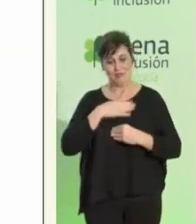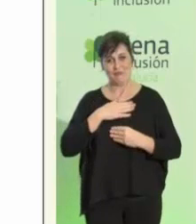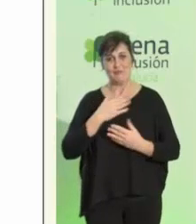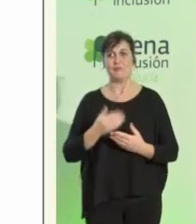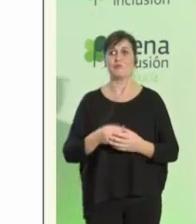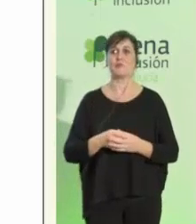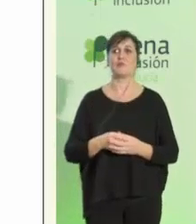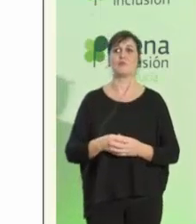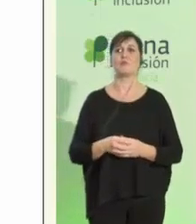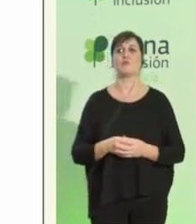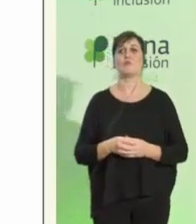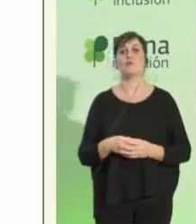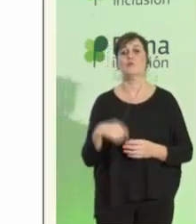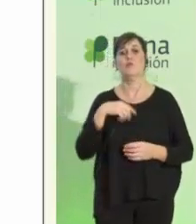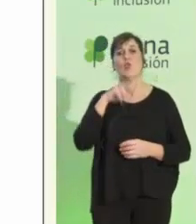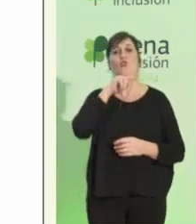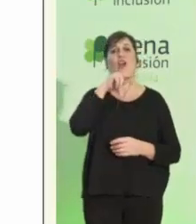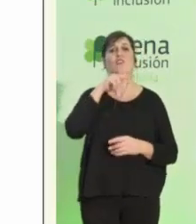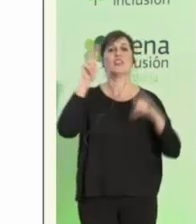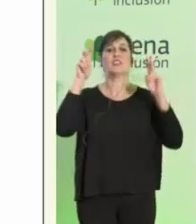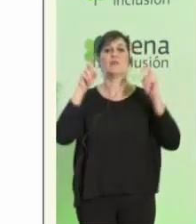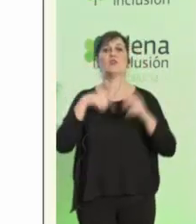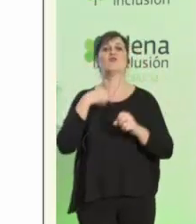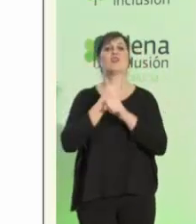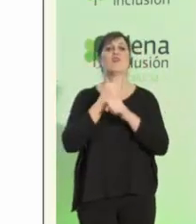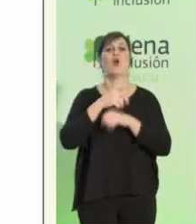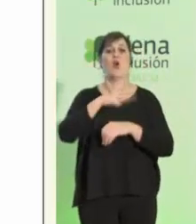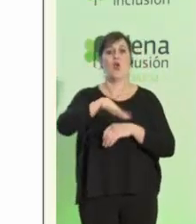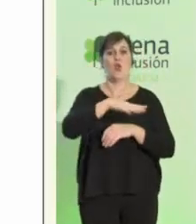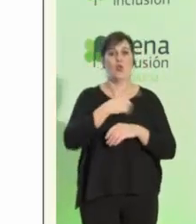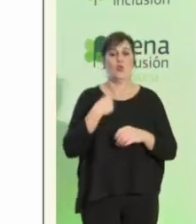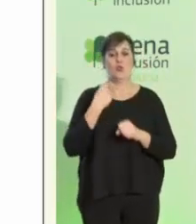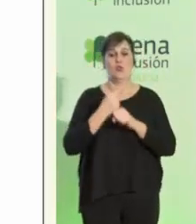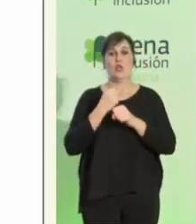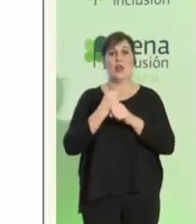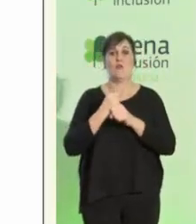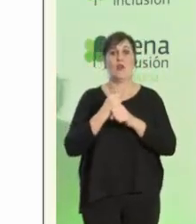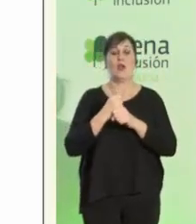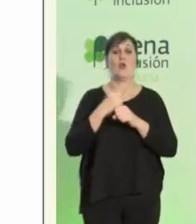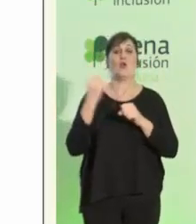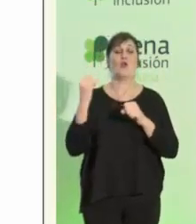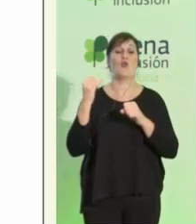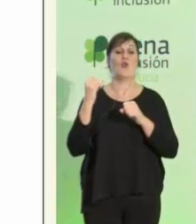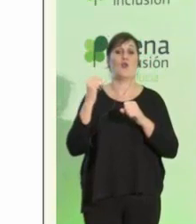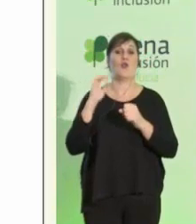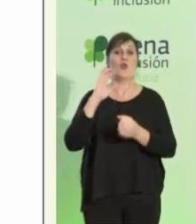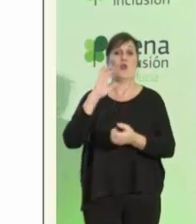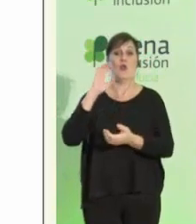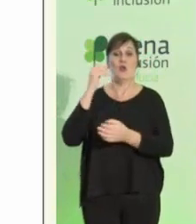Y voy a hablar sobre dónde trabajo. Estoy en el Instituto Jo Clemente,